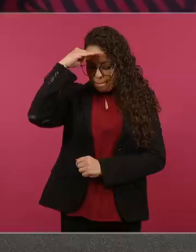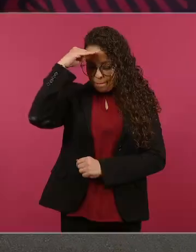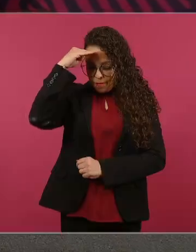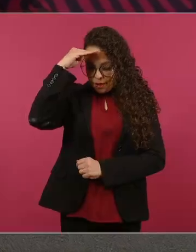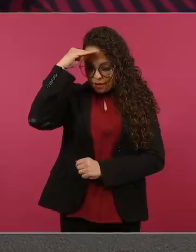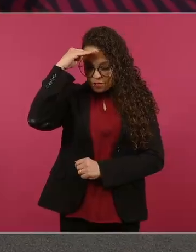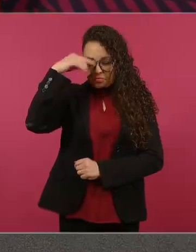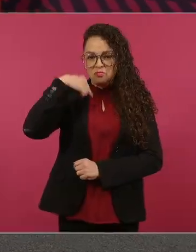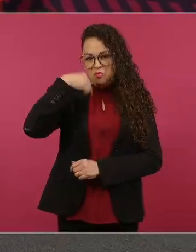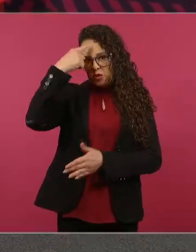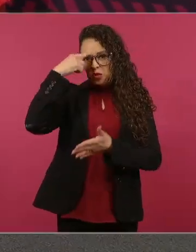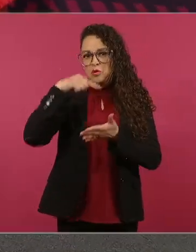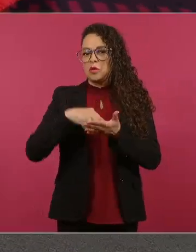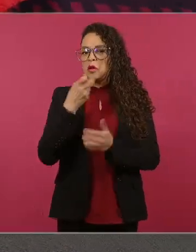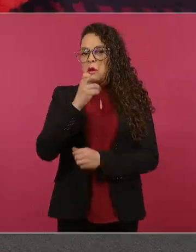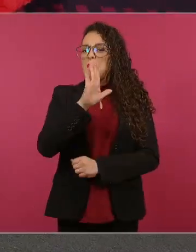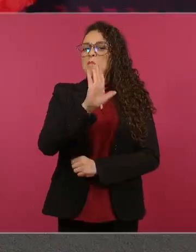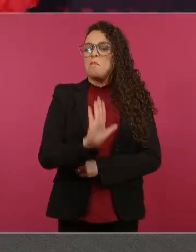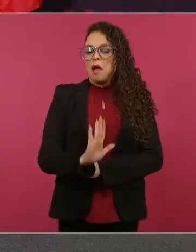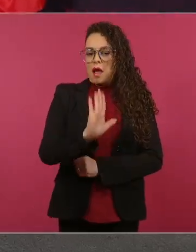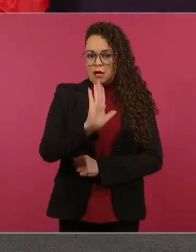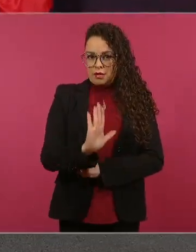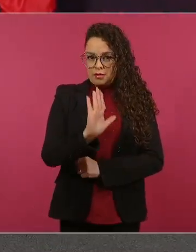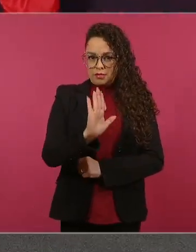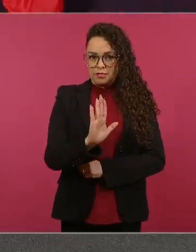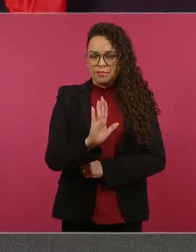porque cuando Calderón